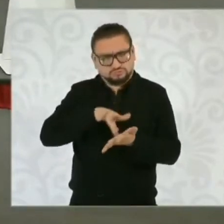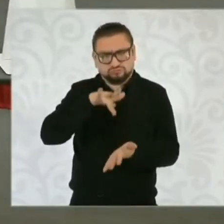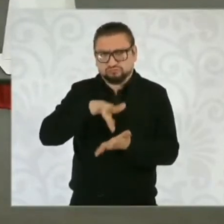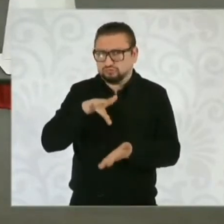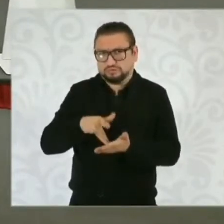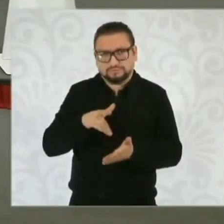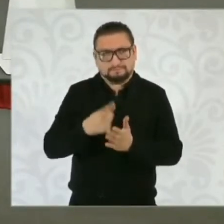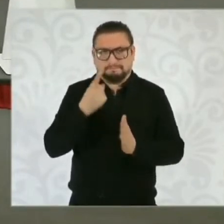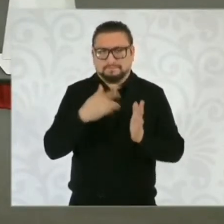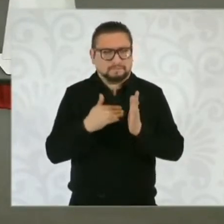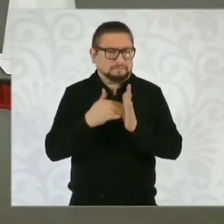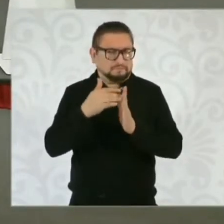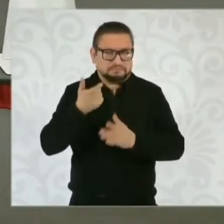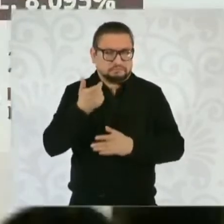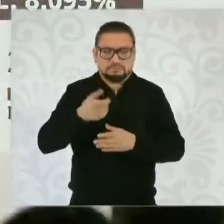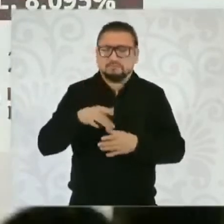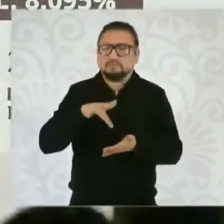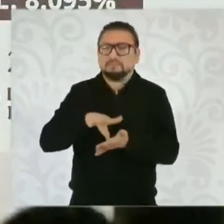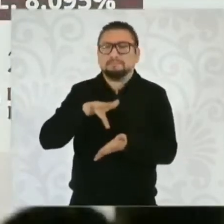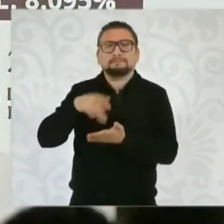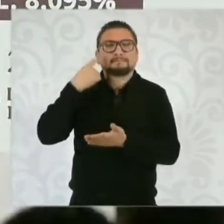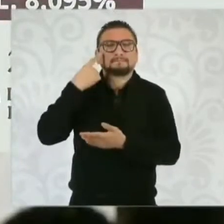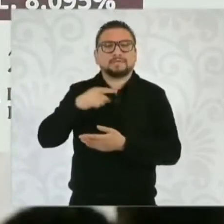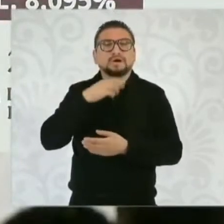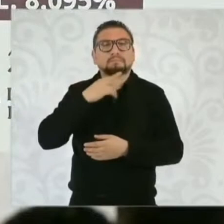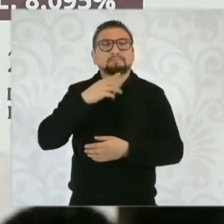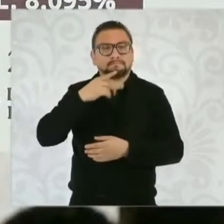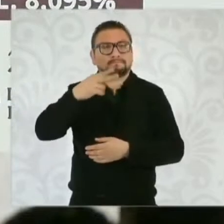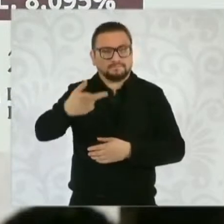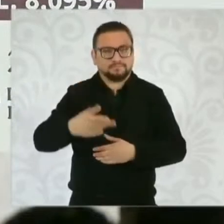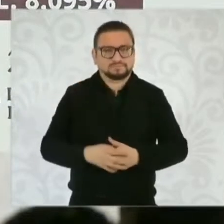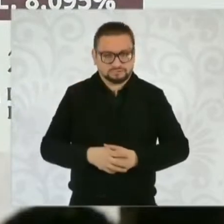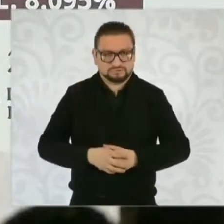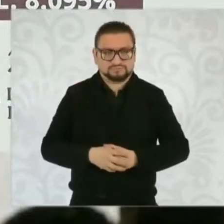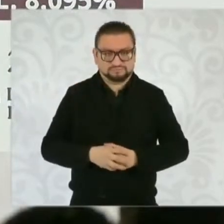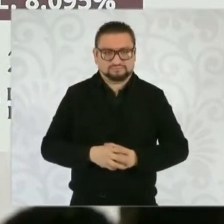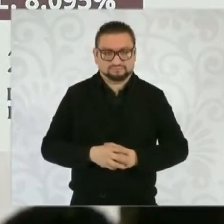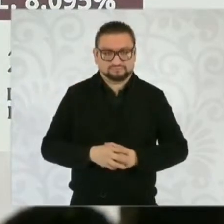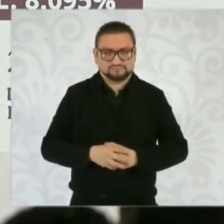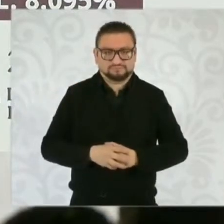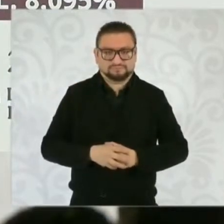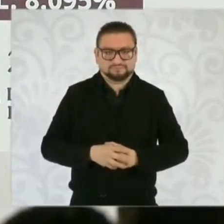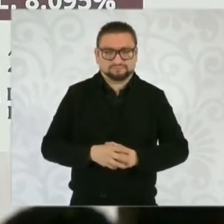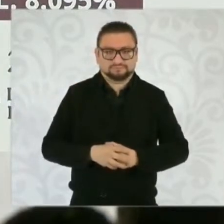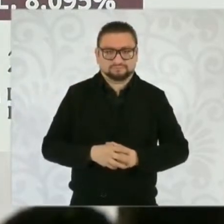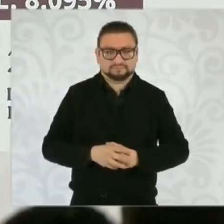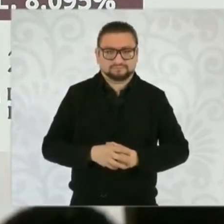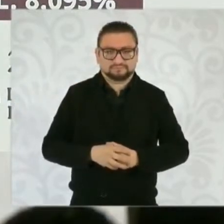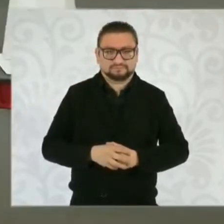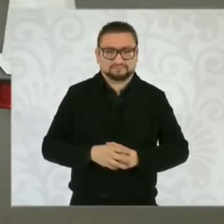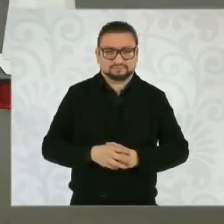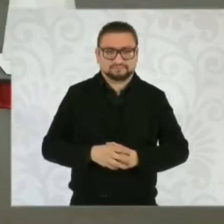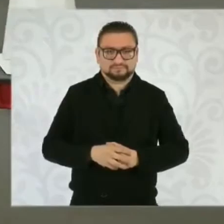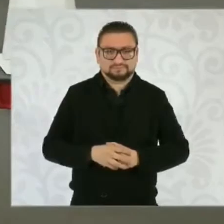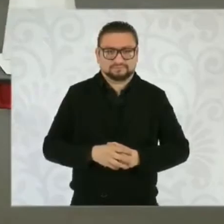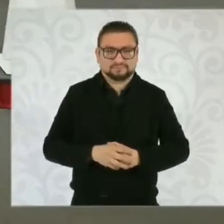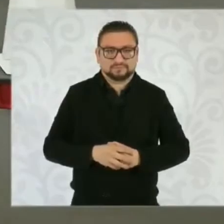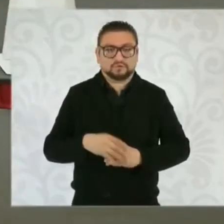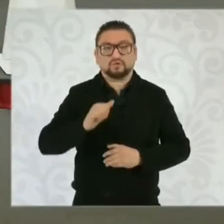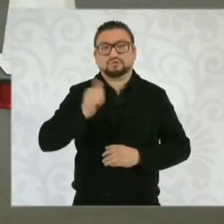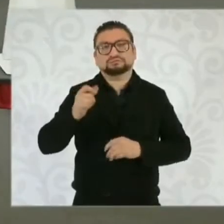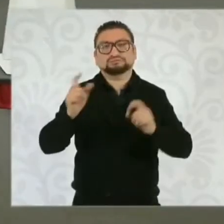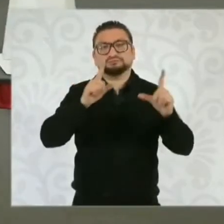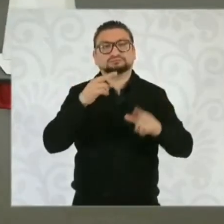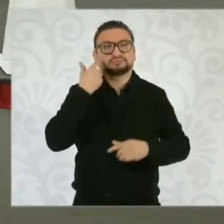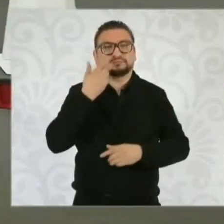varios miles de millones de pesos para la mejoría del ISSSTE. Adelante. Aquí